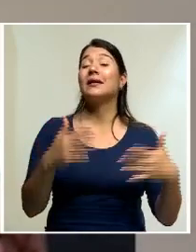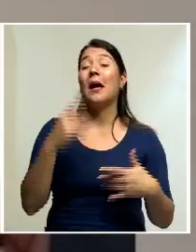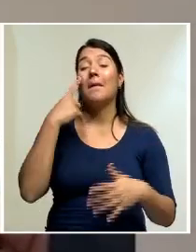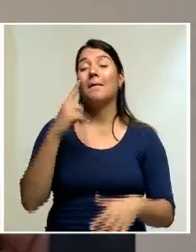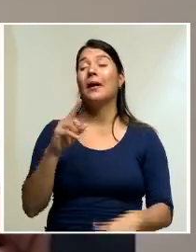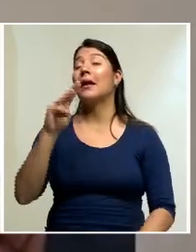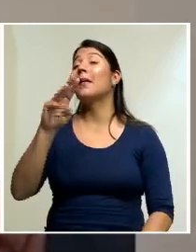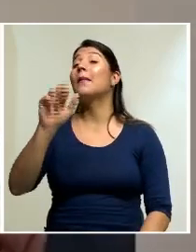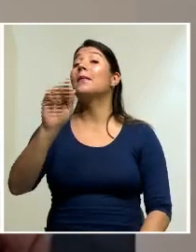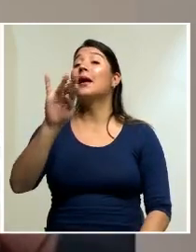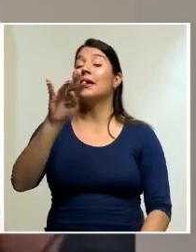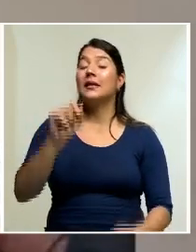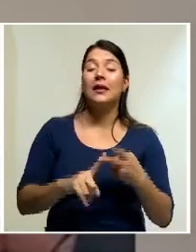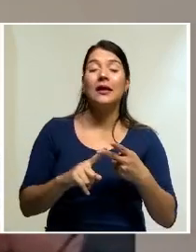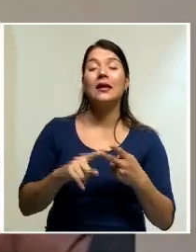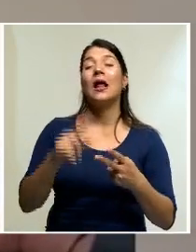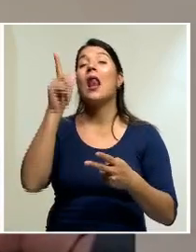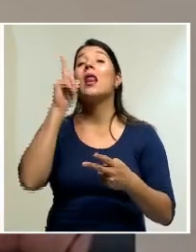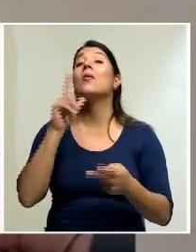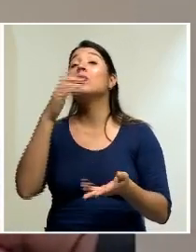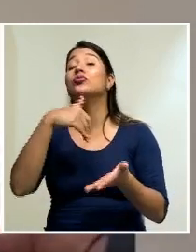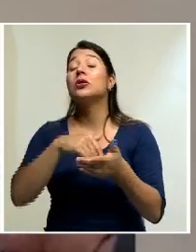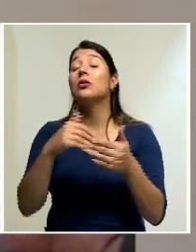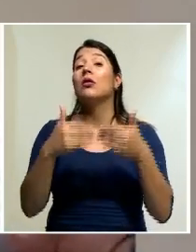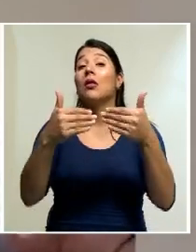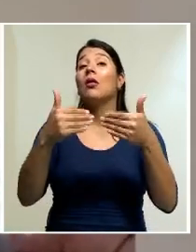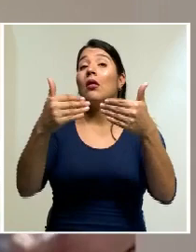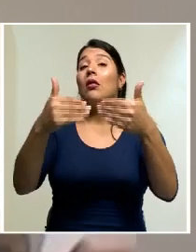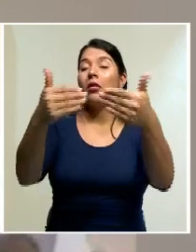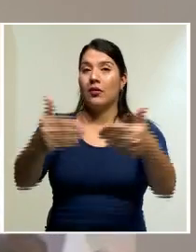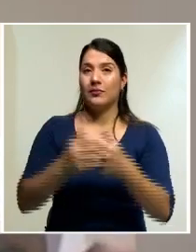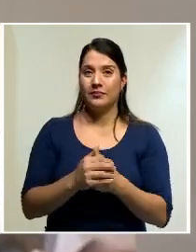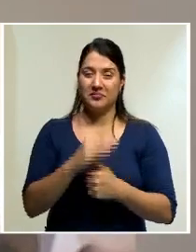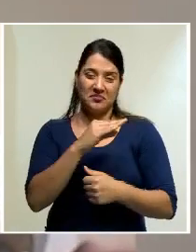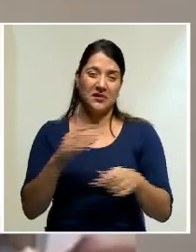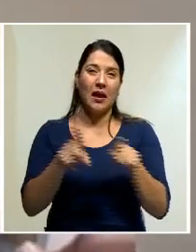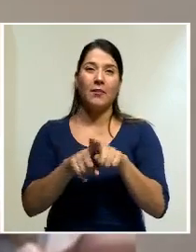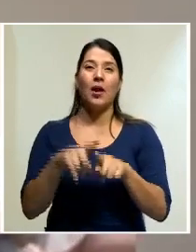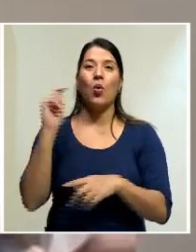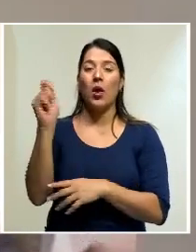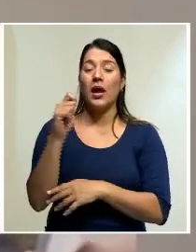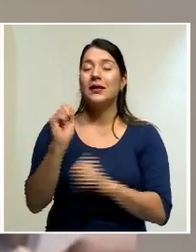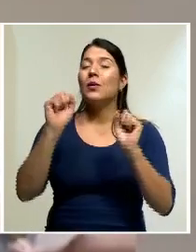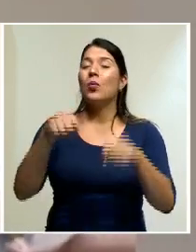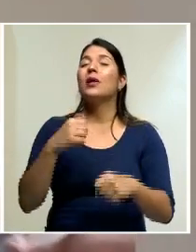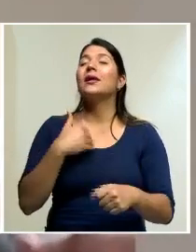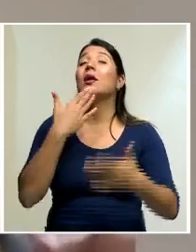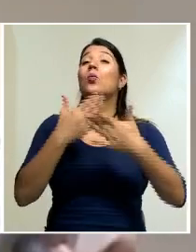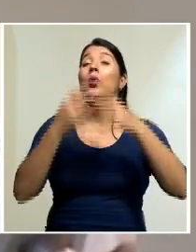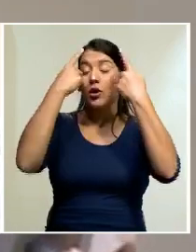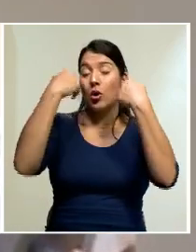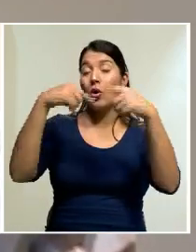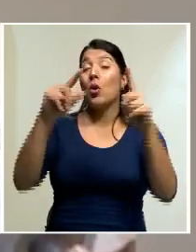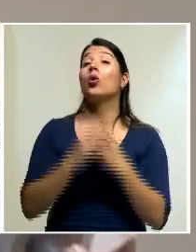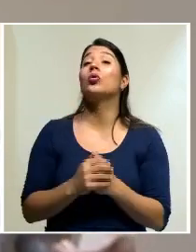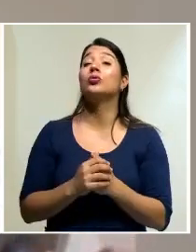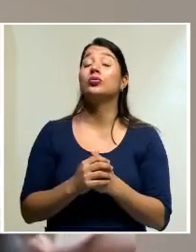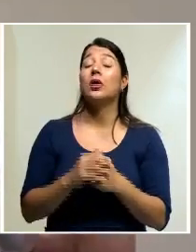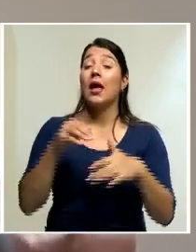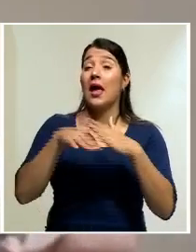Limón Centro, para Potosí, y bueno, y también la provincia de Guanacaste, un muy buen resultado. En Alajuela también